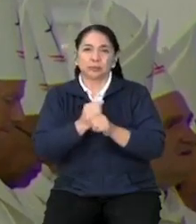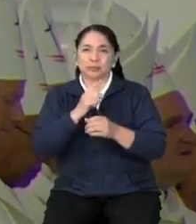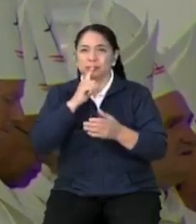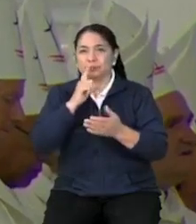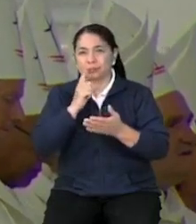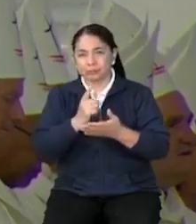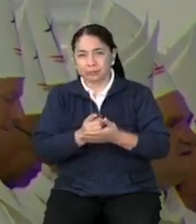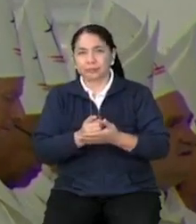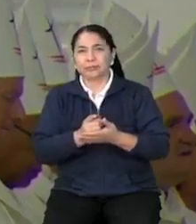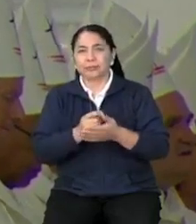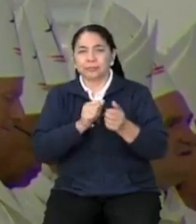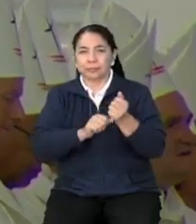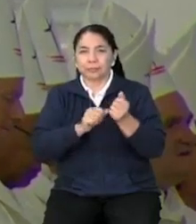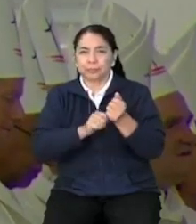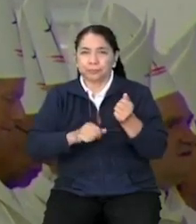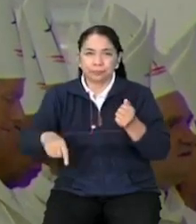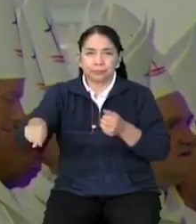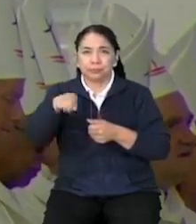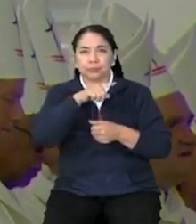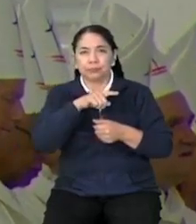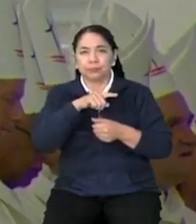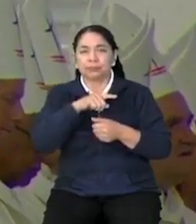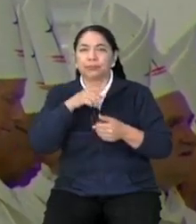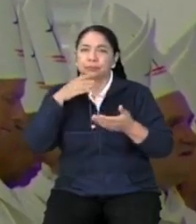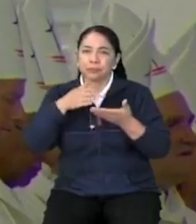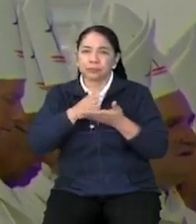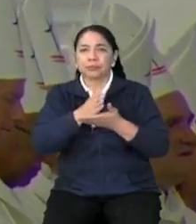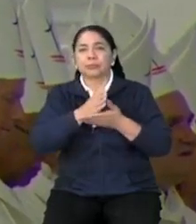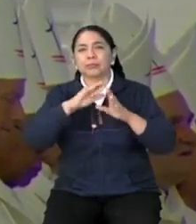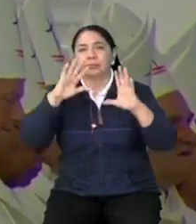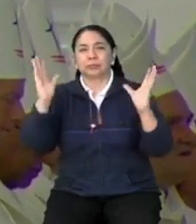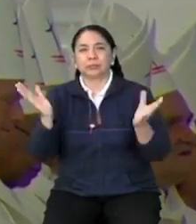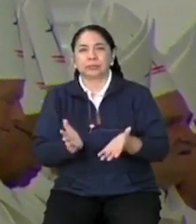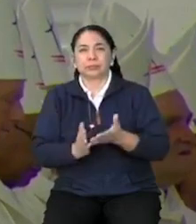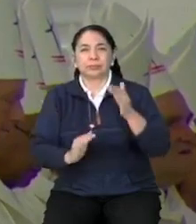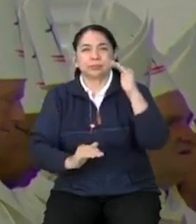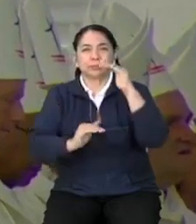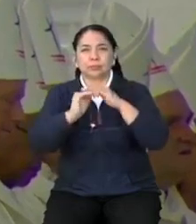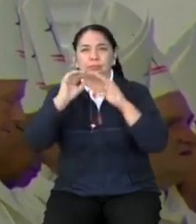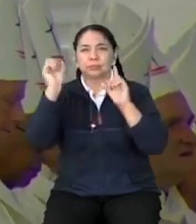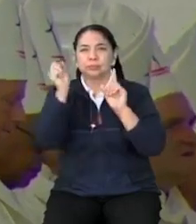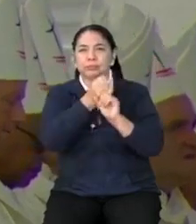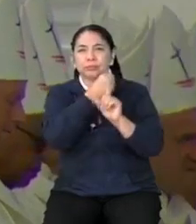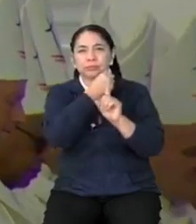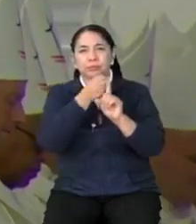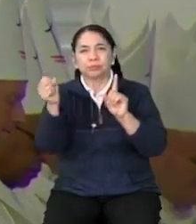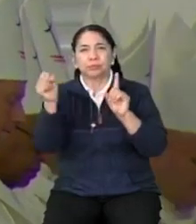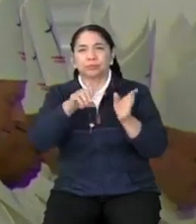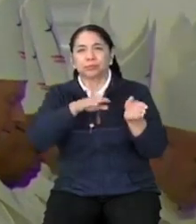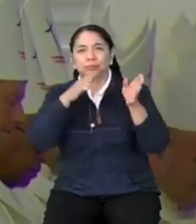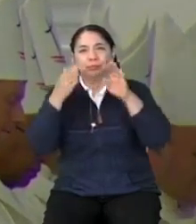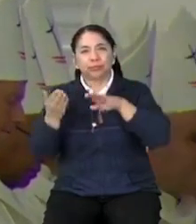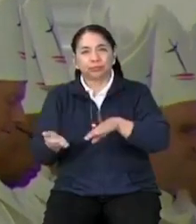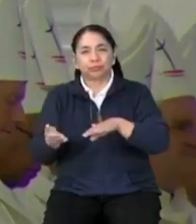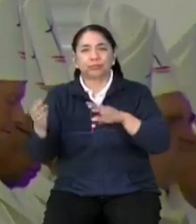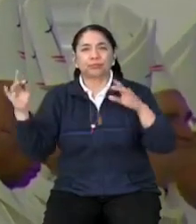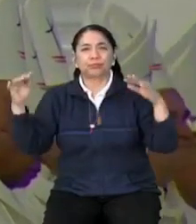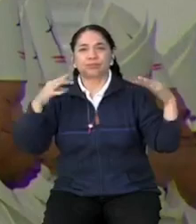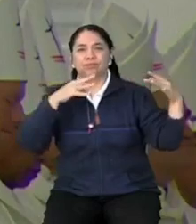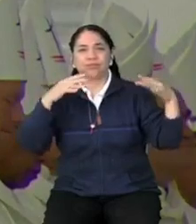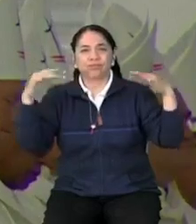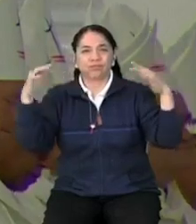auténticamente hermanos en medio de un mundo lleno de violencia de muerte y de